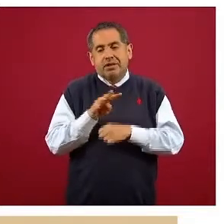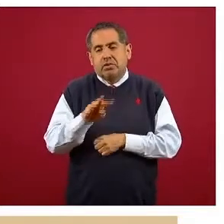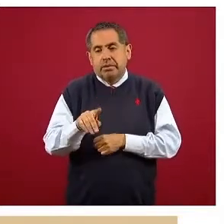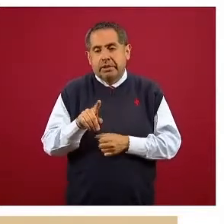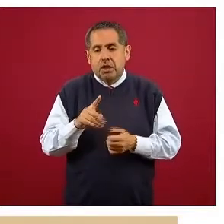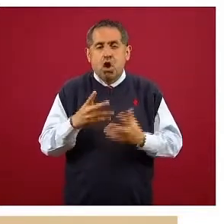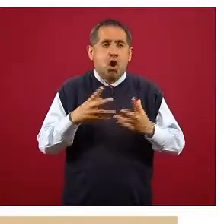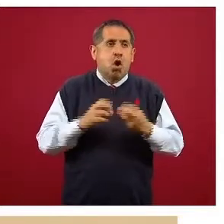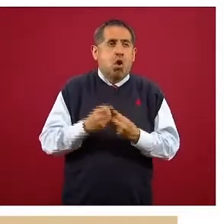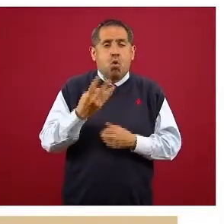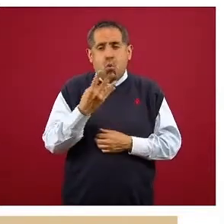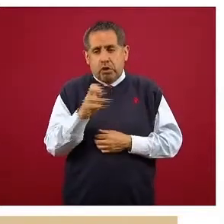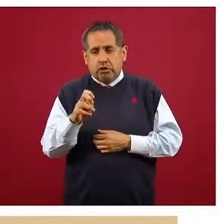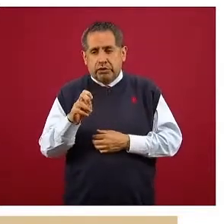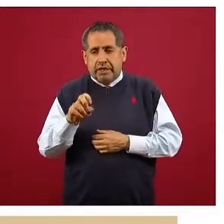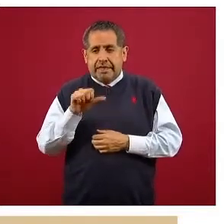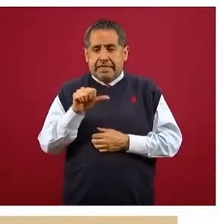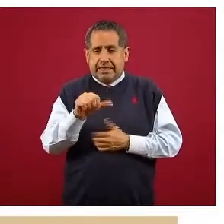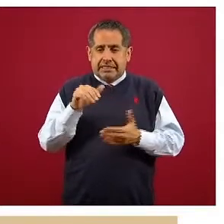que son los